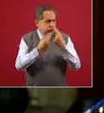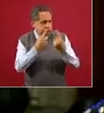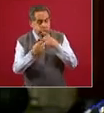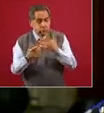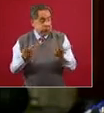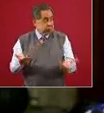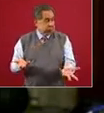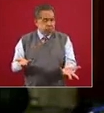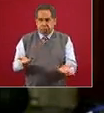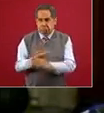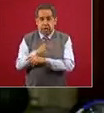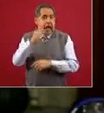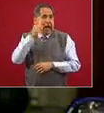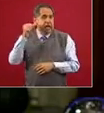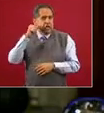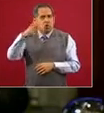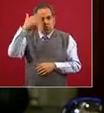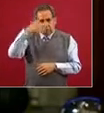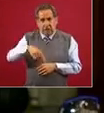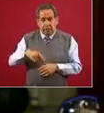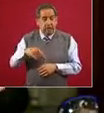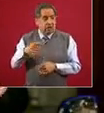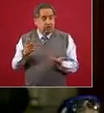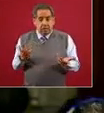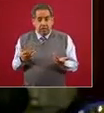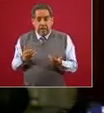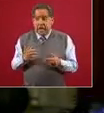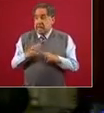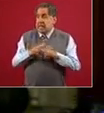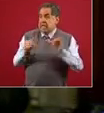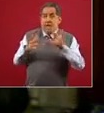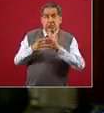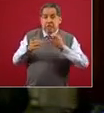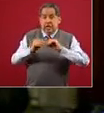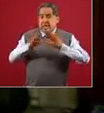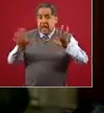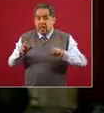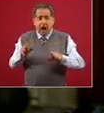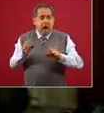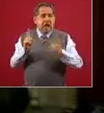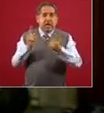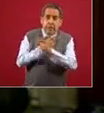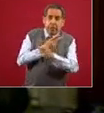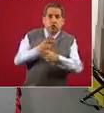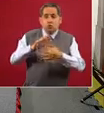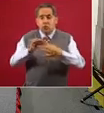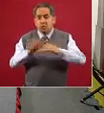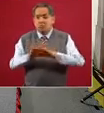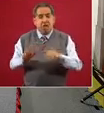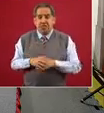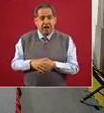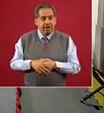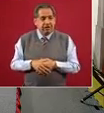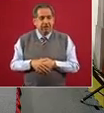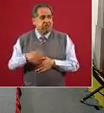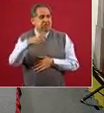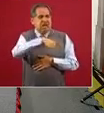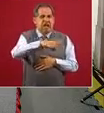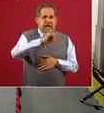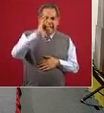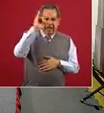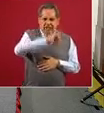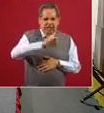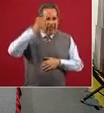usted sabe, de manera unilateral, sin explicación alguna, sin argumento alguno, la parte patronal, o sea,